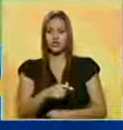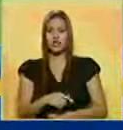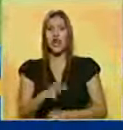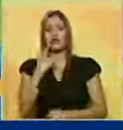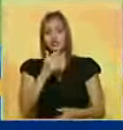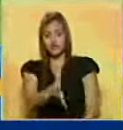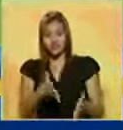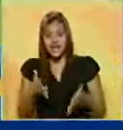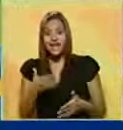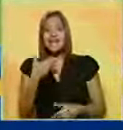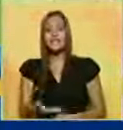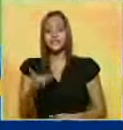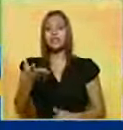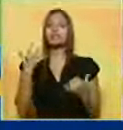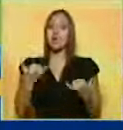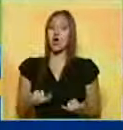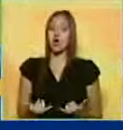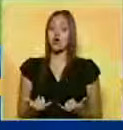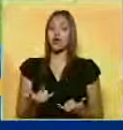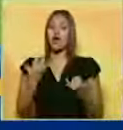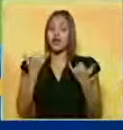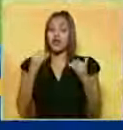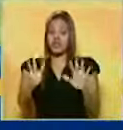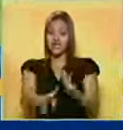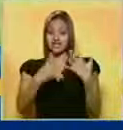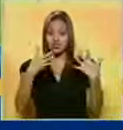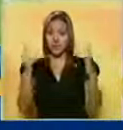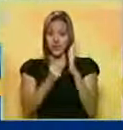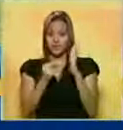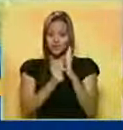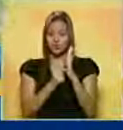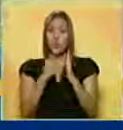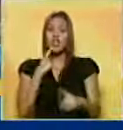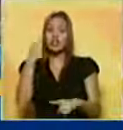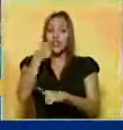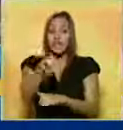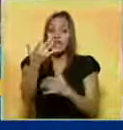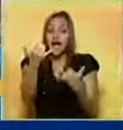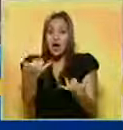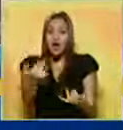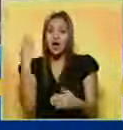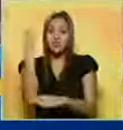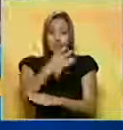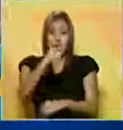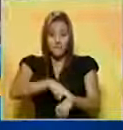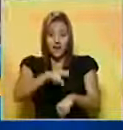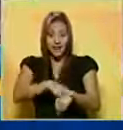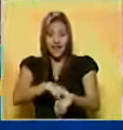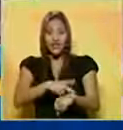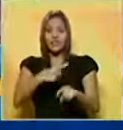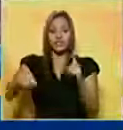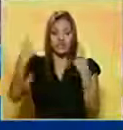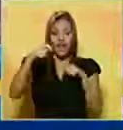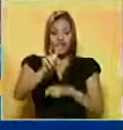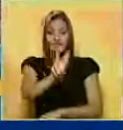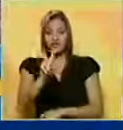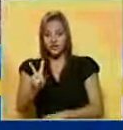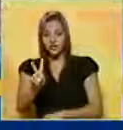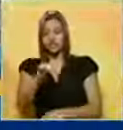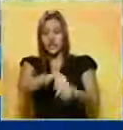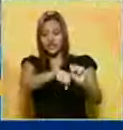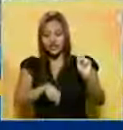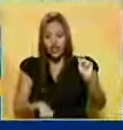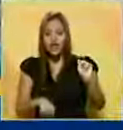llevó una victoria importante y suma 19 puntos. Está obligada ahora a derrotar a Paraguay para sumar 22 en San